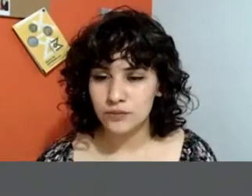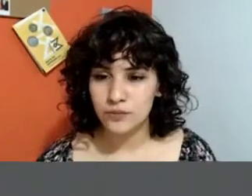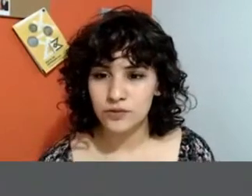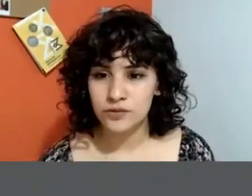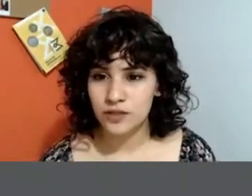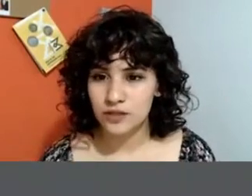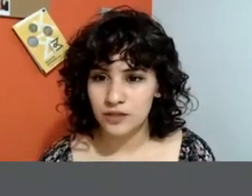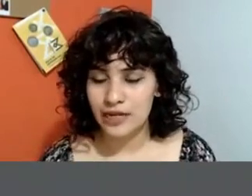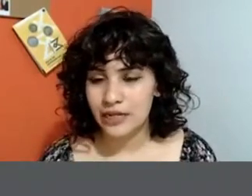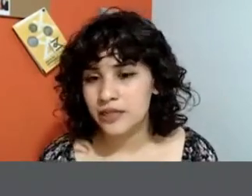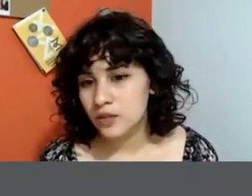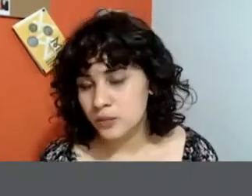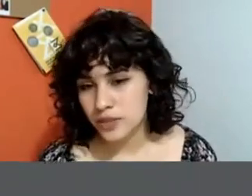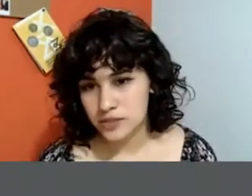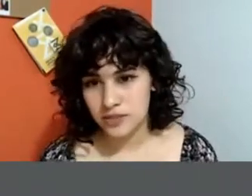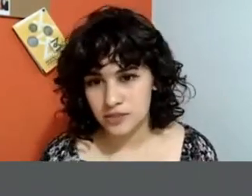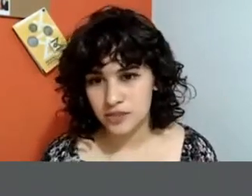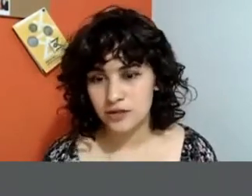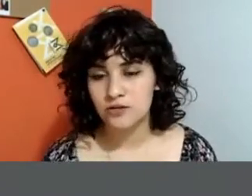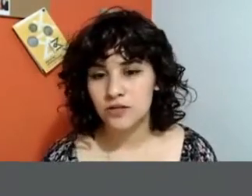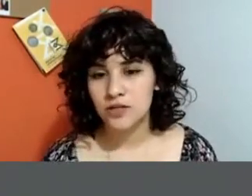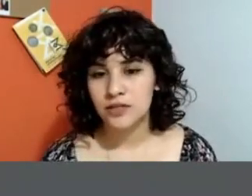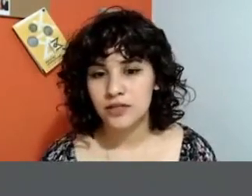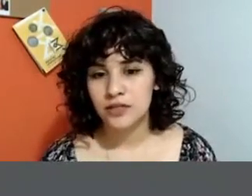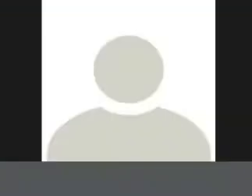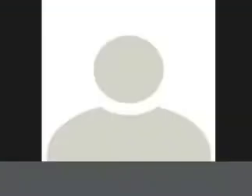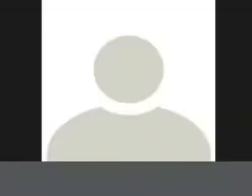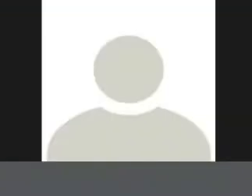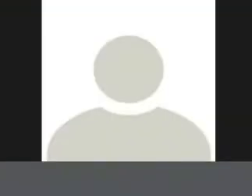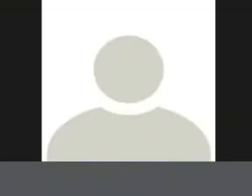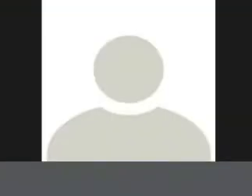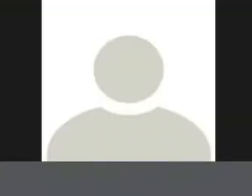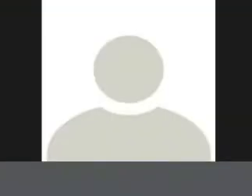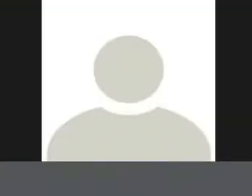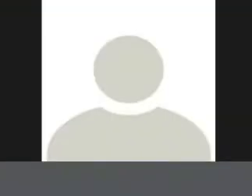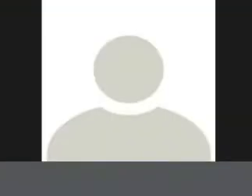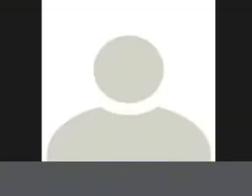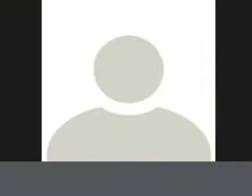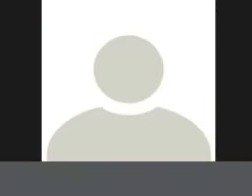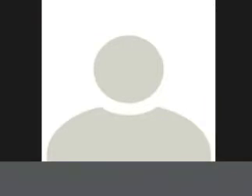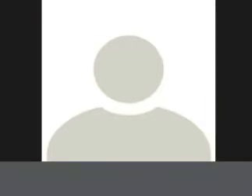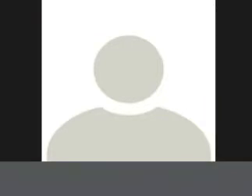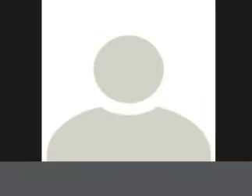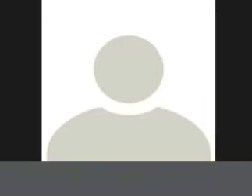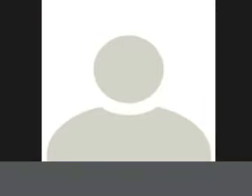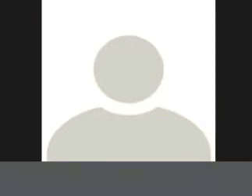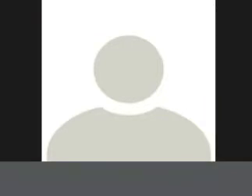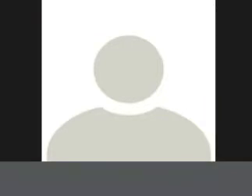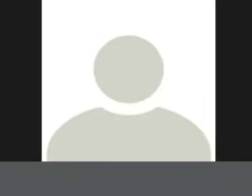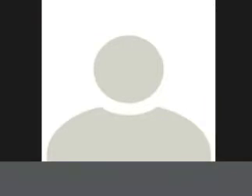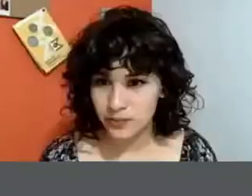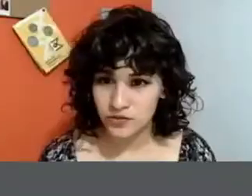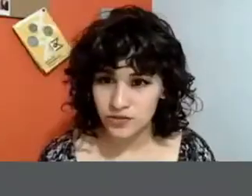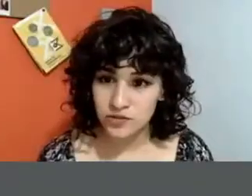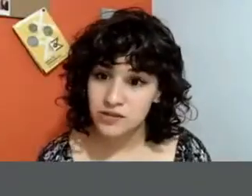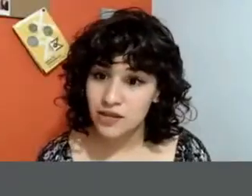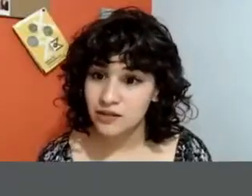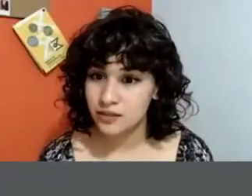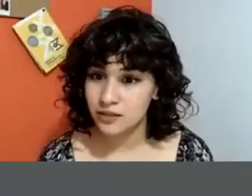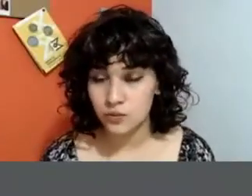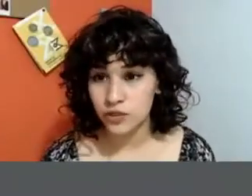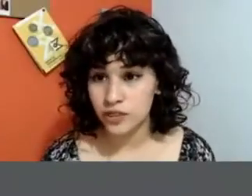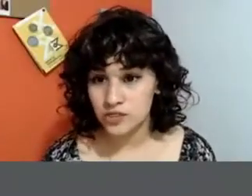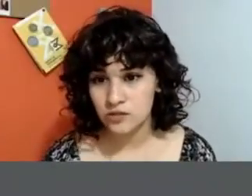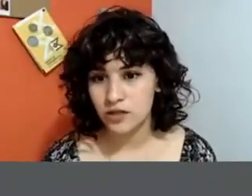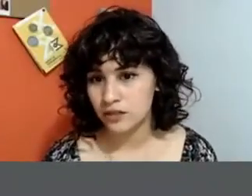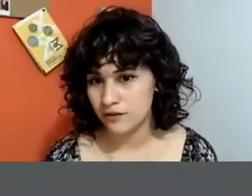nosotros hemos elegido, por así decirlo, reforzar ciertas competencias de las áreas curriculares de personal social y